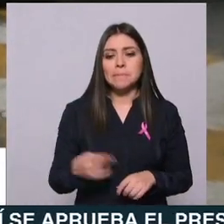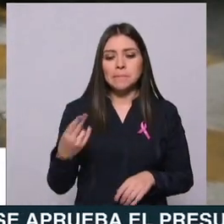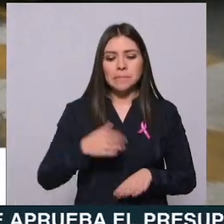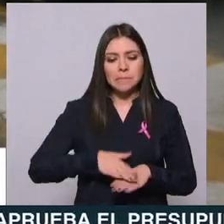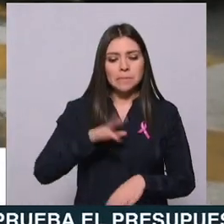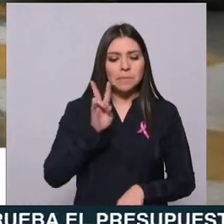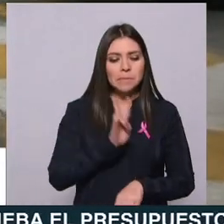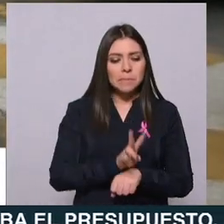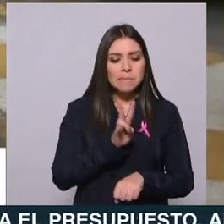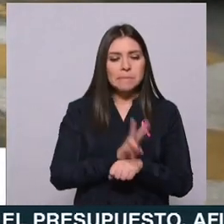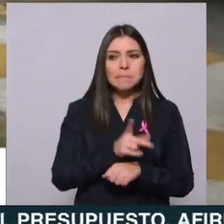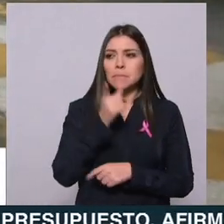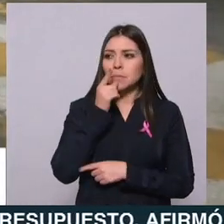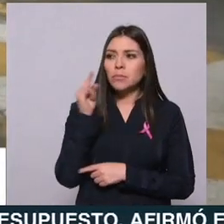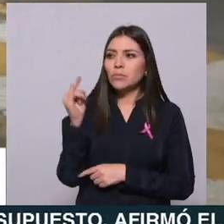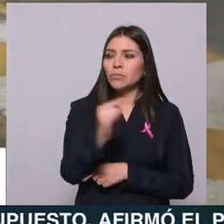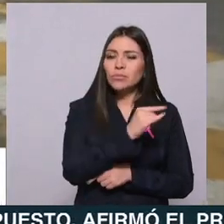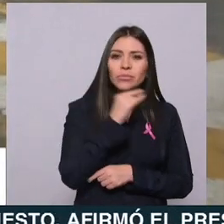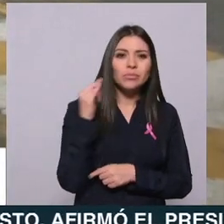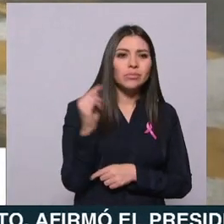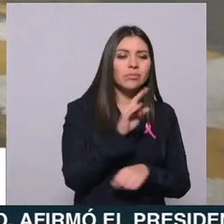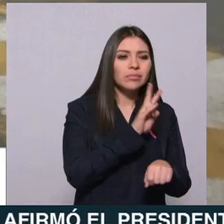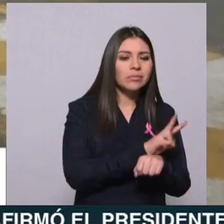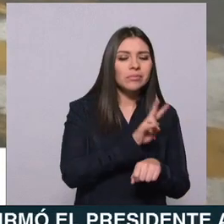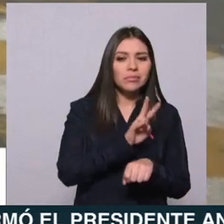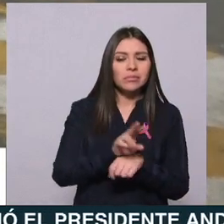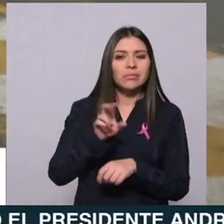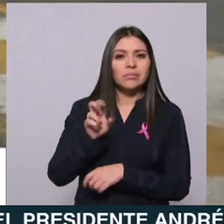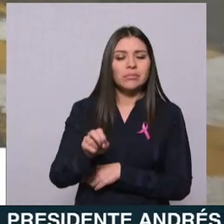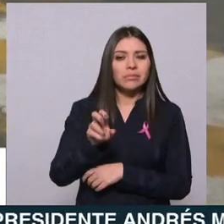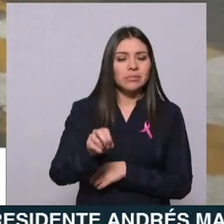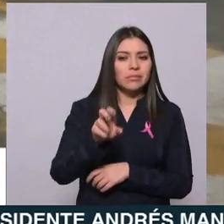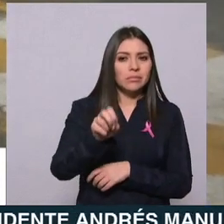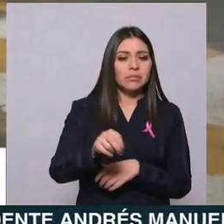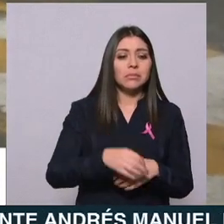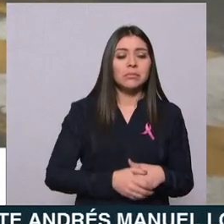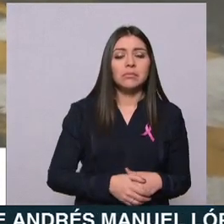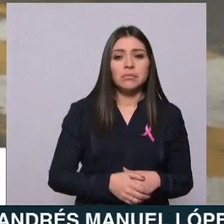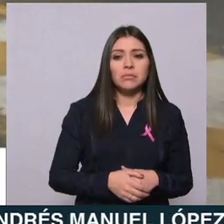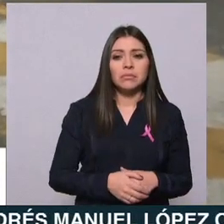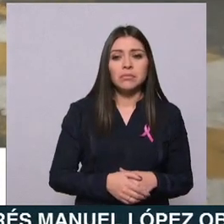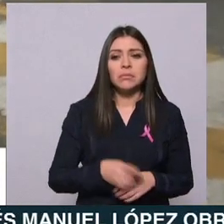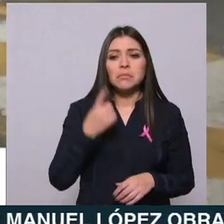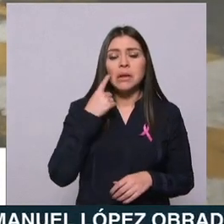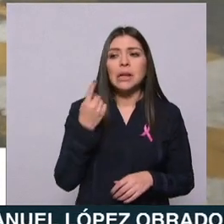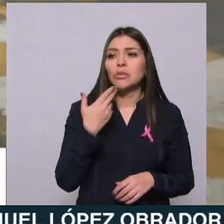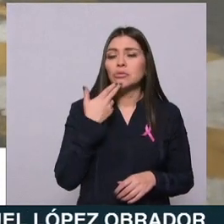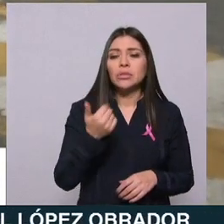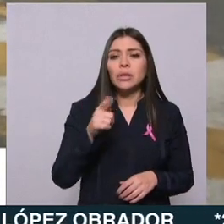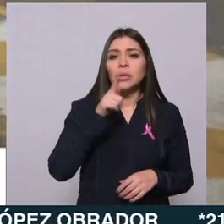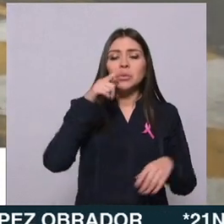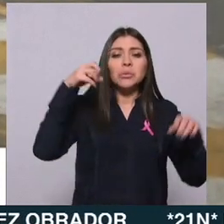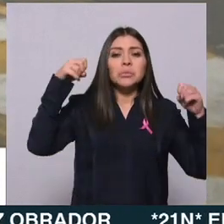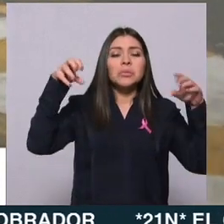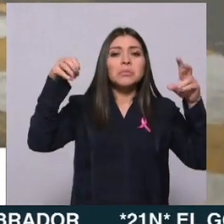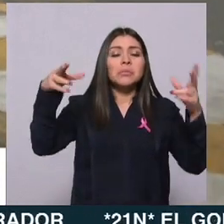vigilancia, ¿no? Más rondines o algo así, porque de nada sirve el alumbrado, porque